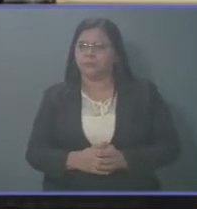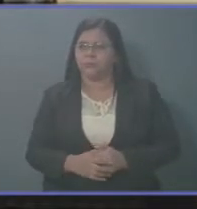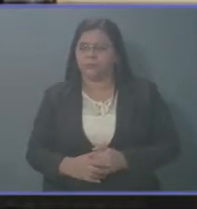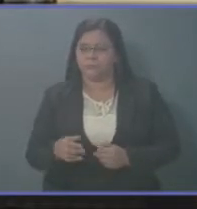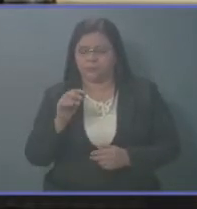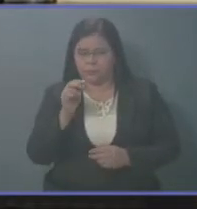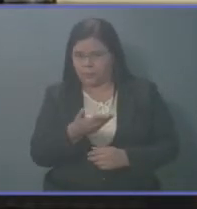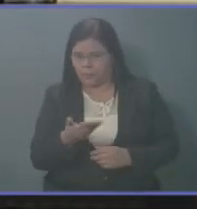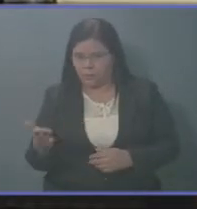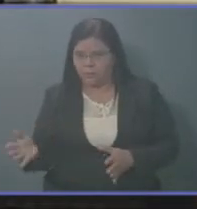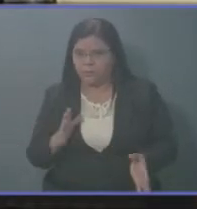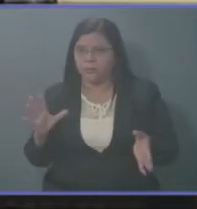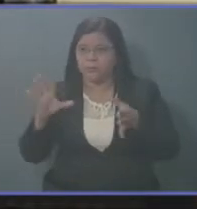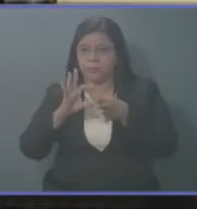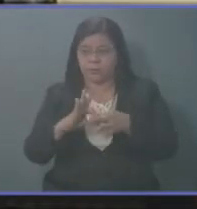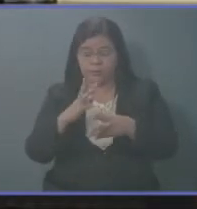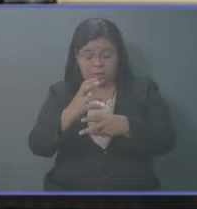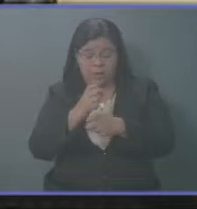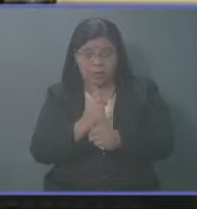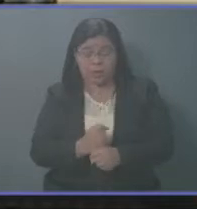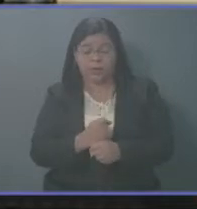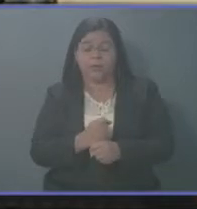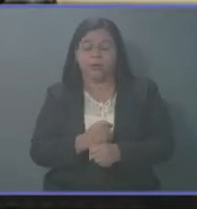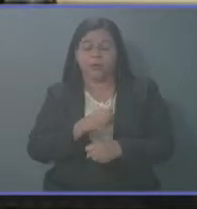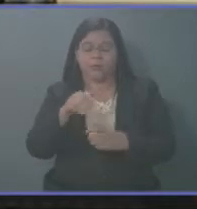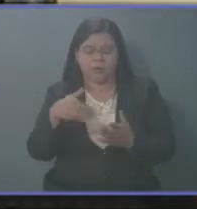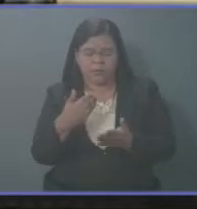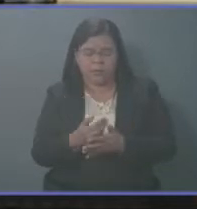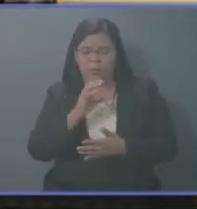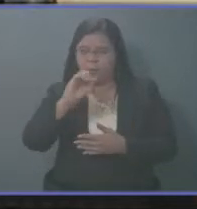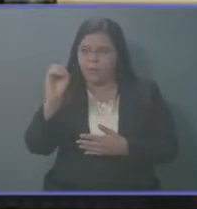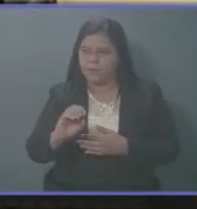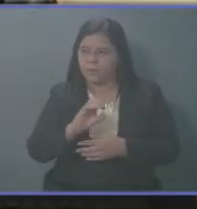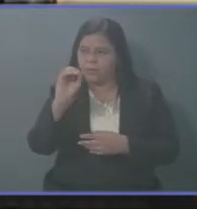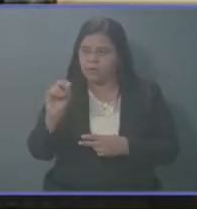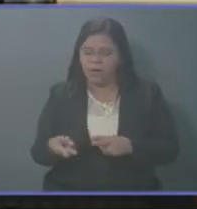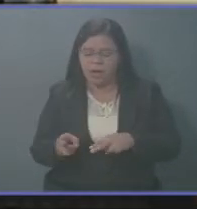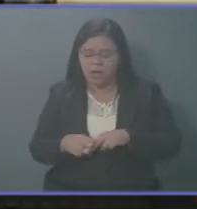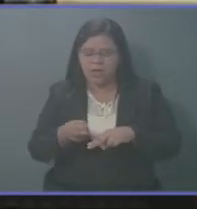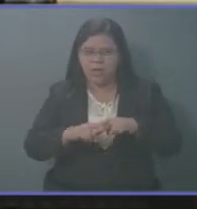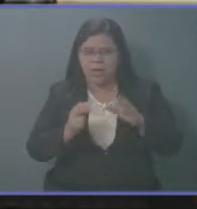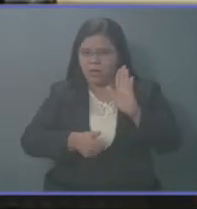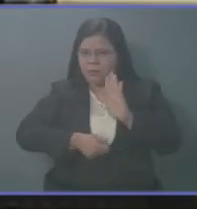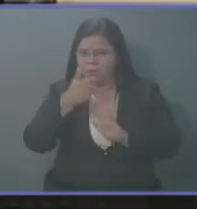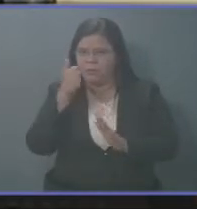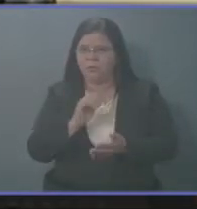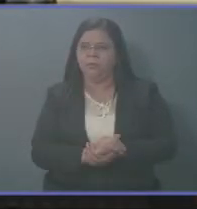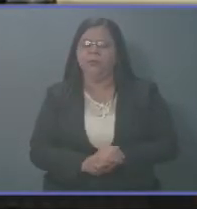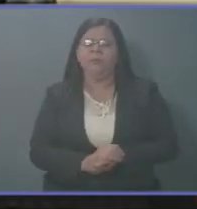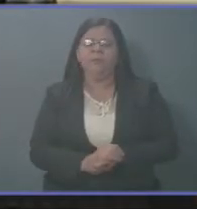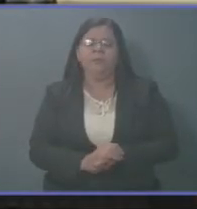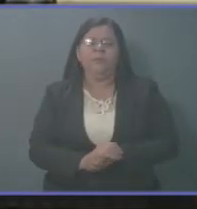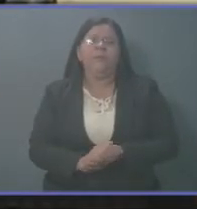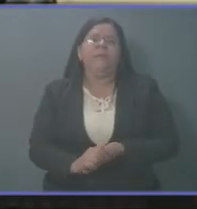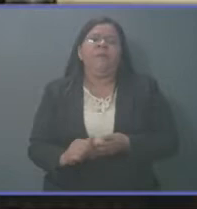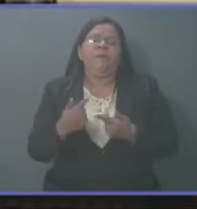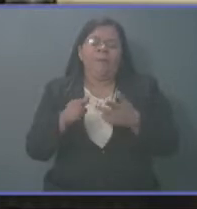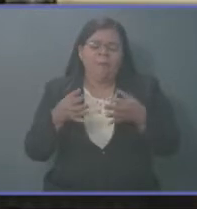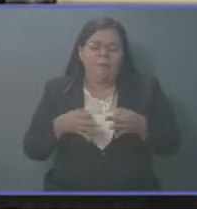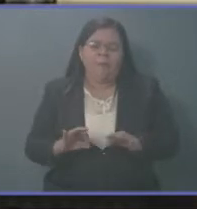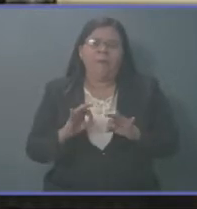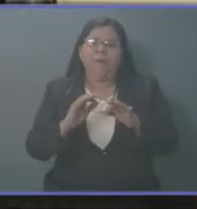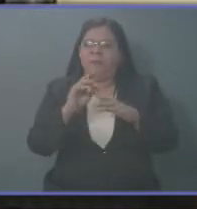aspectos relacionados a la exigencia de garantías y porcentajes de intereses máximos para el otorgamiento de dichos créditos. Y de forma